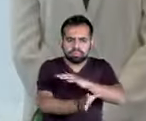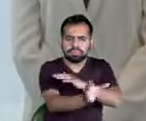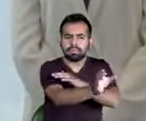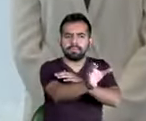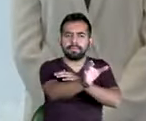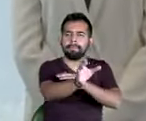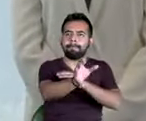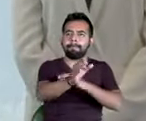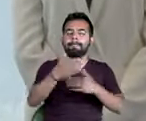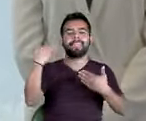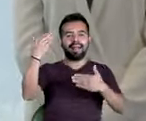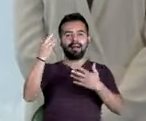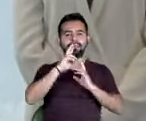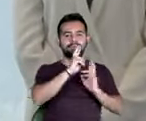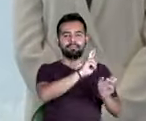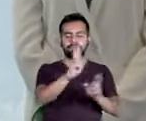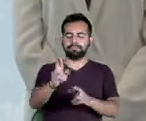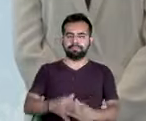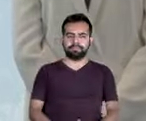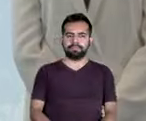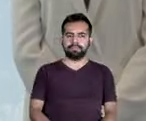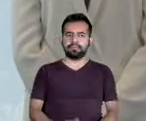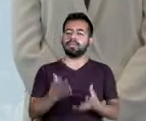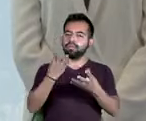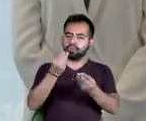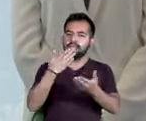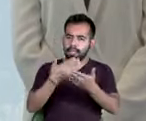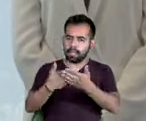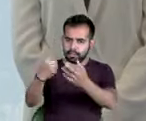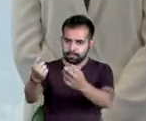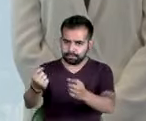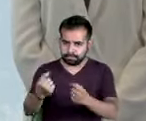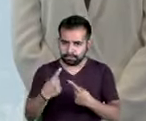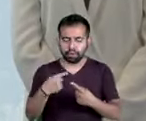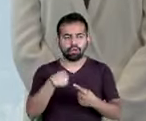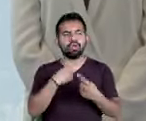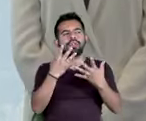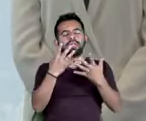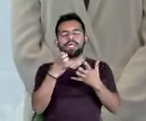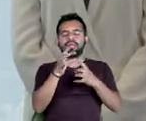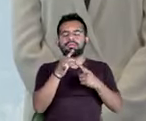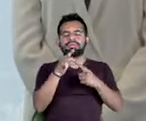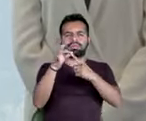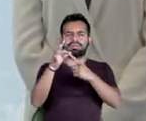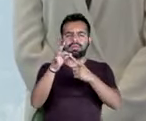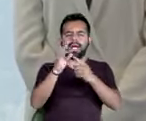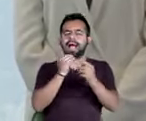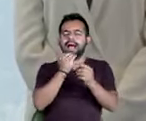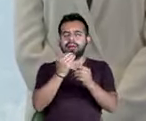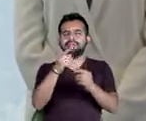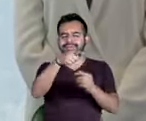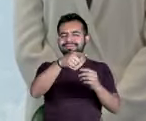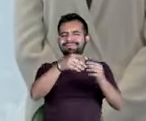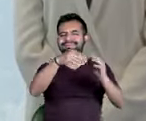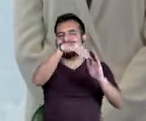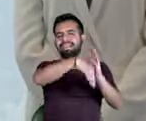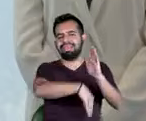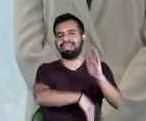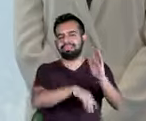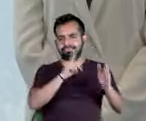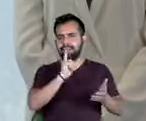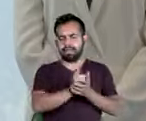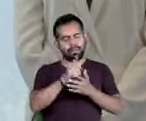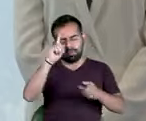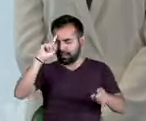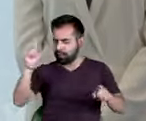por la pregunta. Yo quiero sobre todo resaltar parte de su pregunta. Ha fracasado, de acuerdo, totalmente de